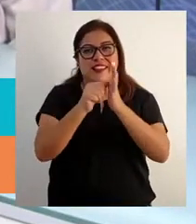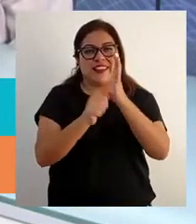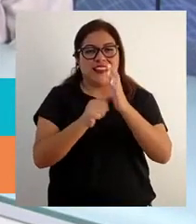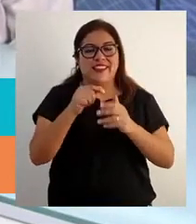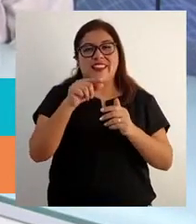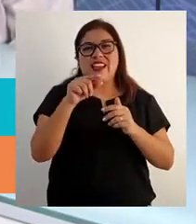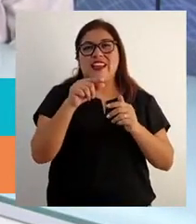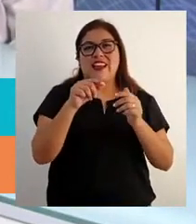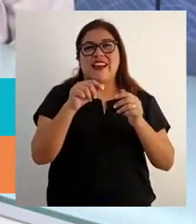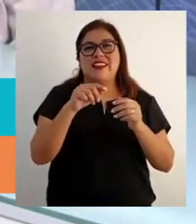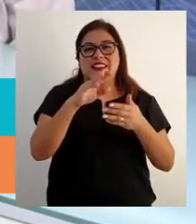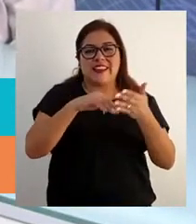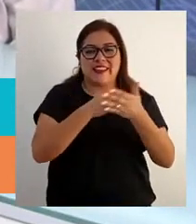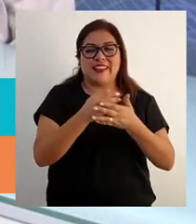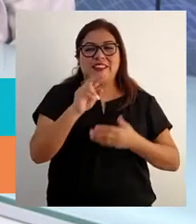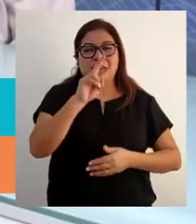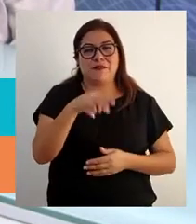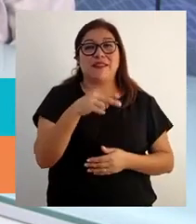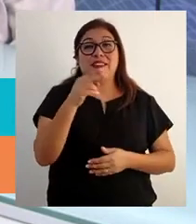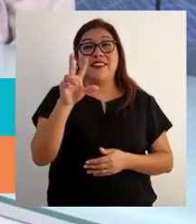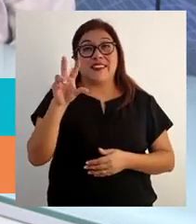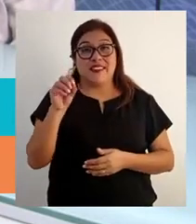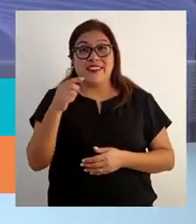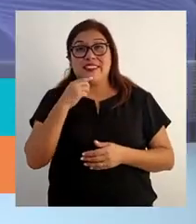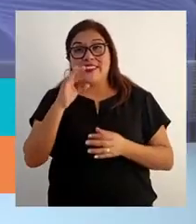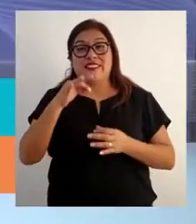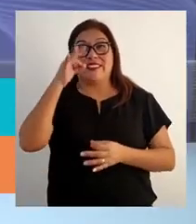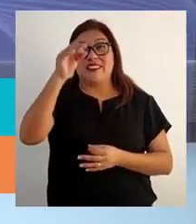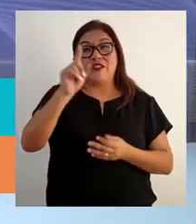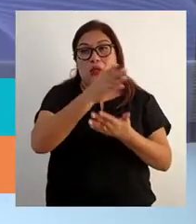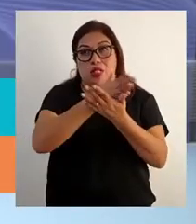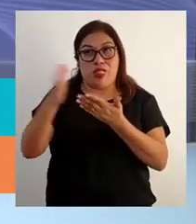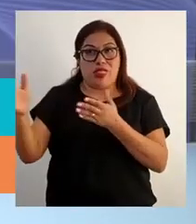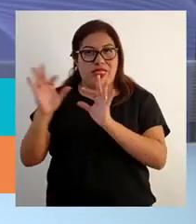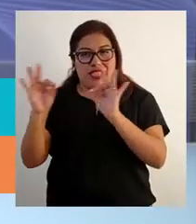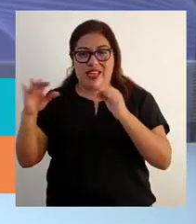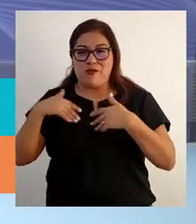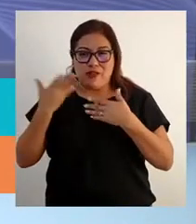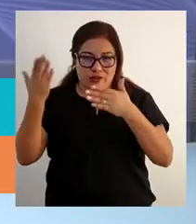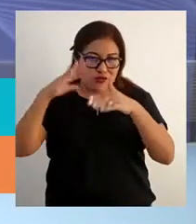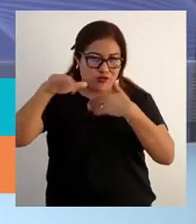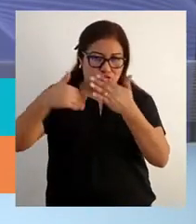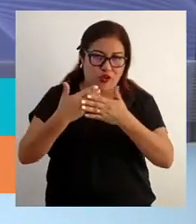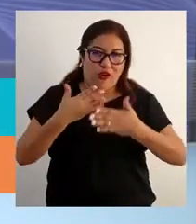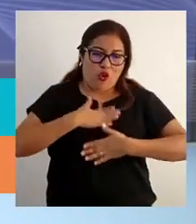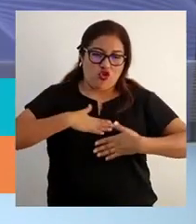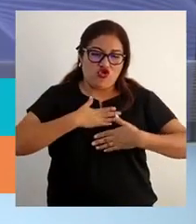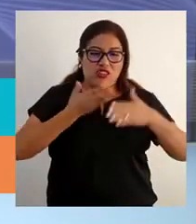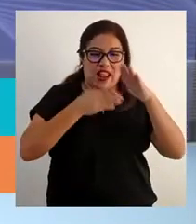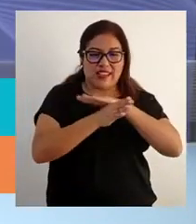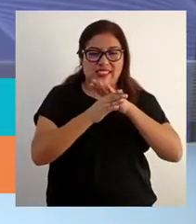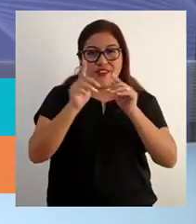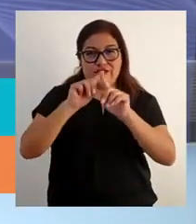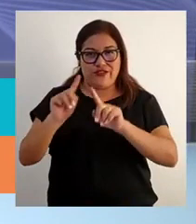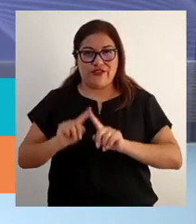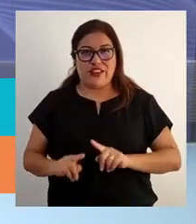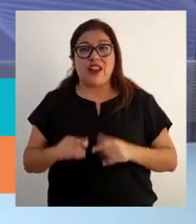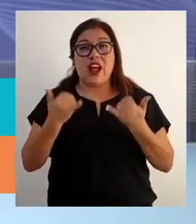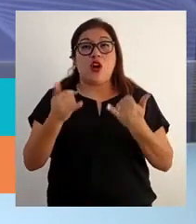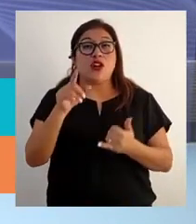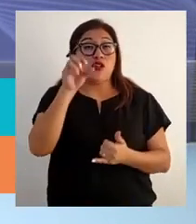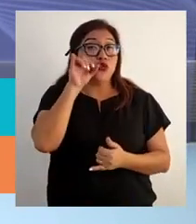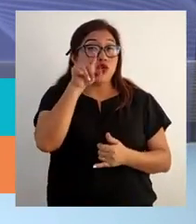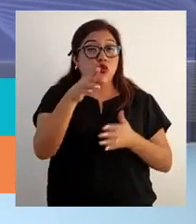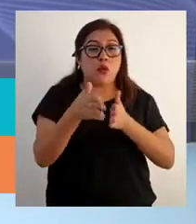afuera. Uno ingresa allí sus datos, por ejemplo, medida cautelar sin atender, ¿no? Entonces, si de repente usted ha solicitado una medida cautelar